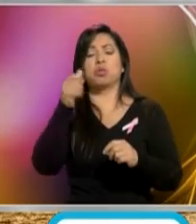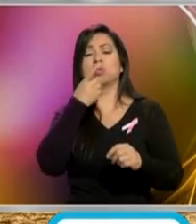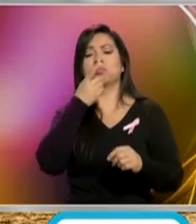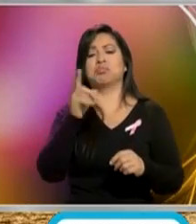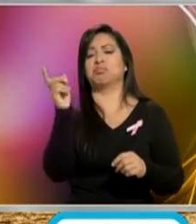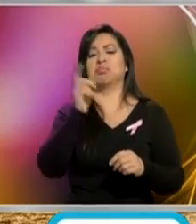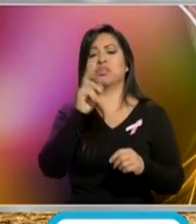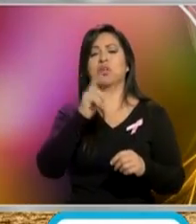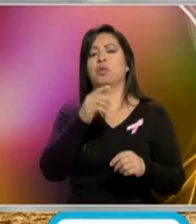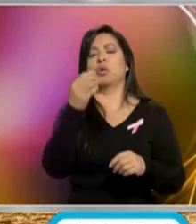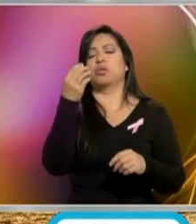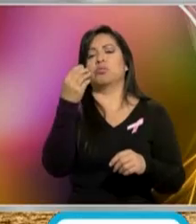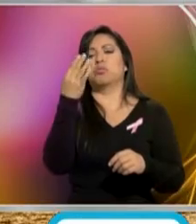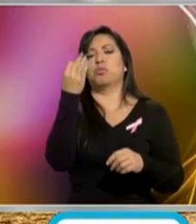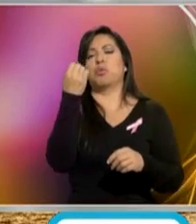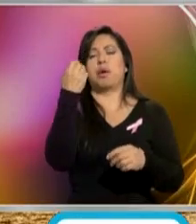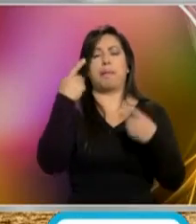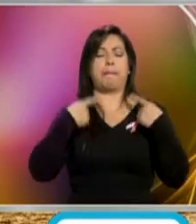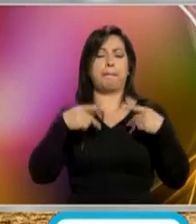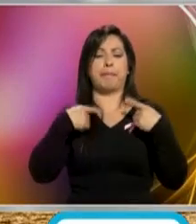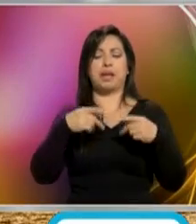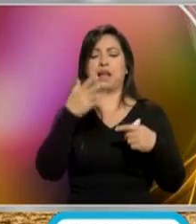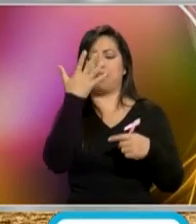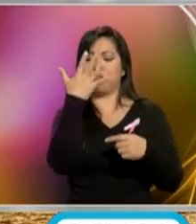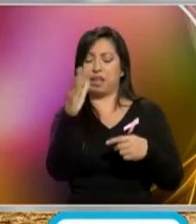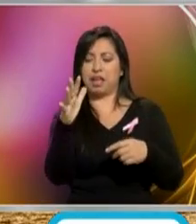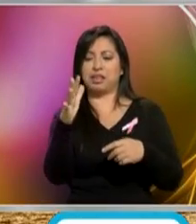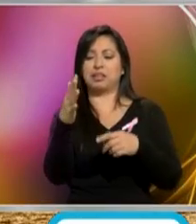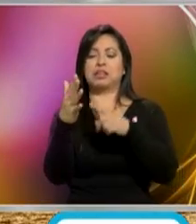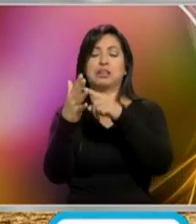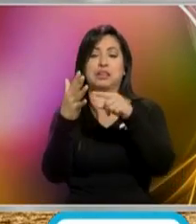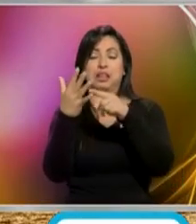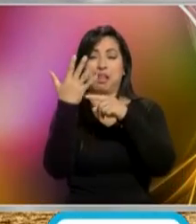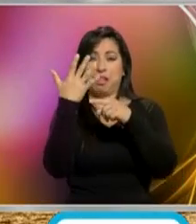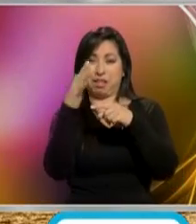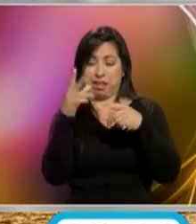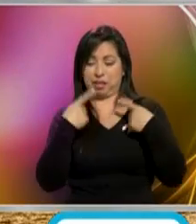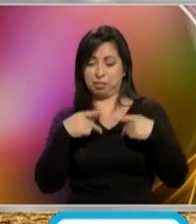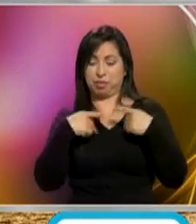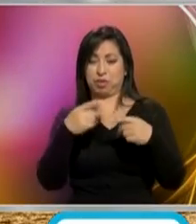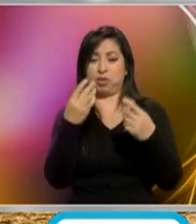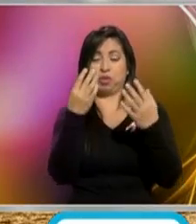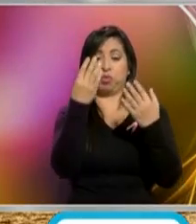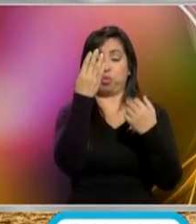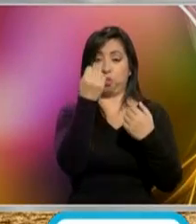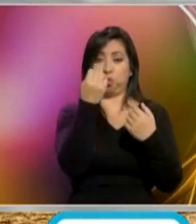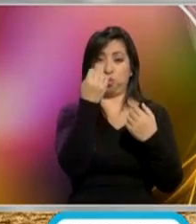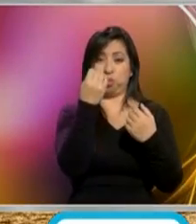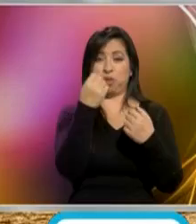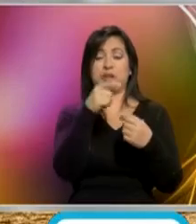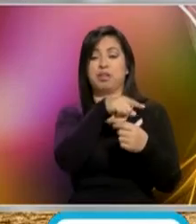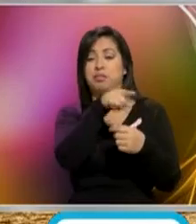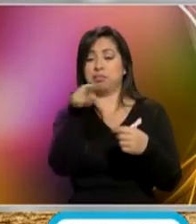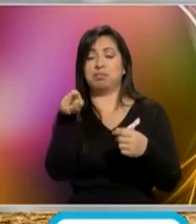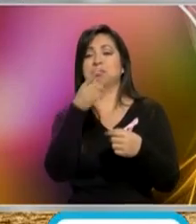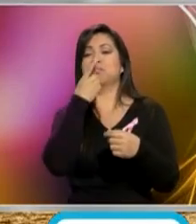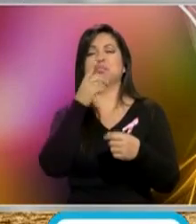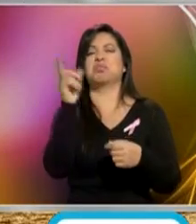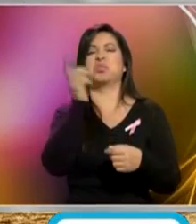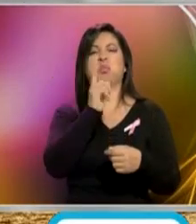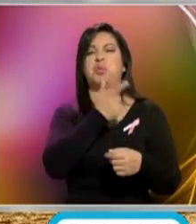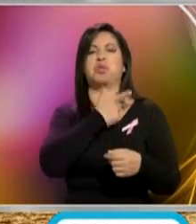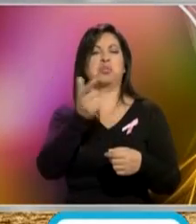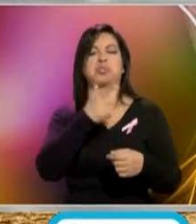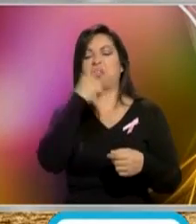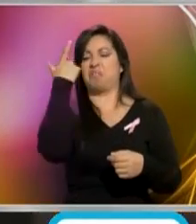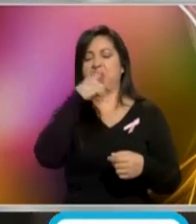hablas comentarios a están de nivel malas. mundial, digámoslo, de Es lo que mundial. la gente visita Sí. del país que sea. Exacto. Ok. Y sirve para restaurantes, para cualquier tipo